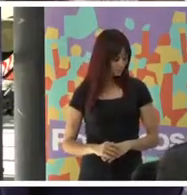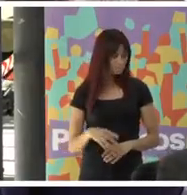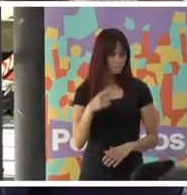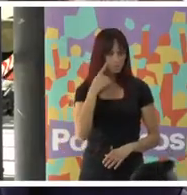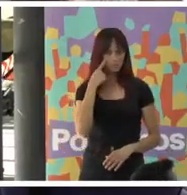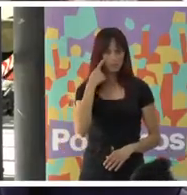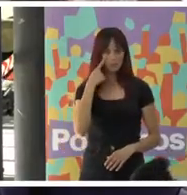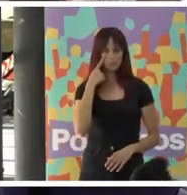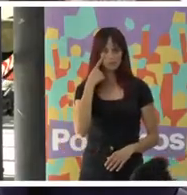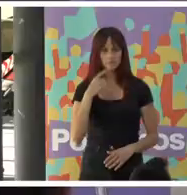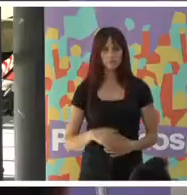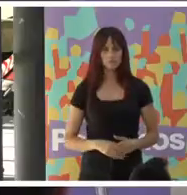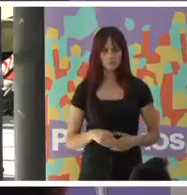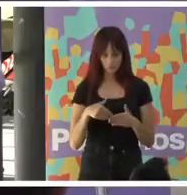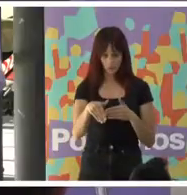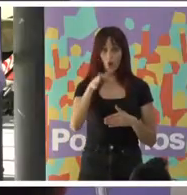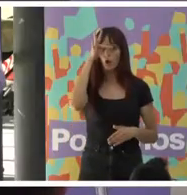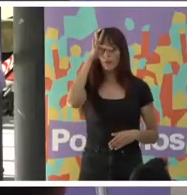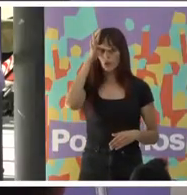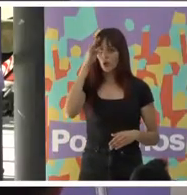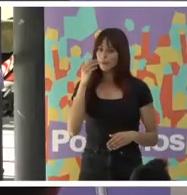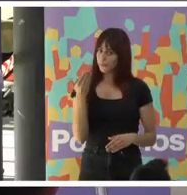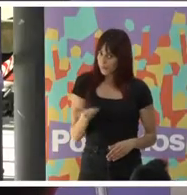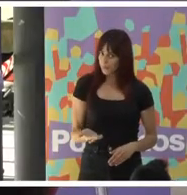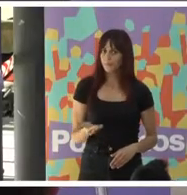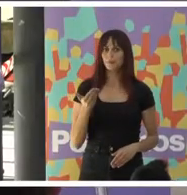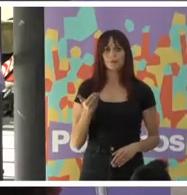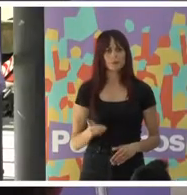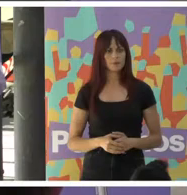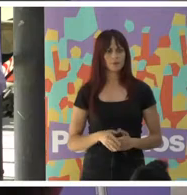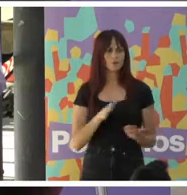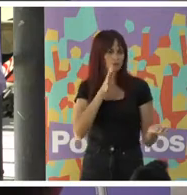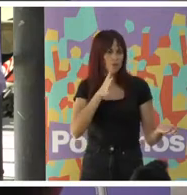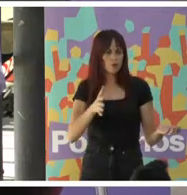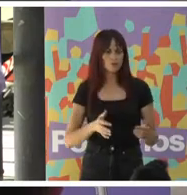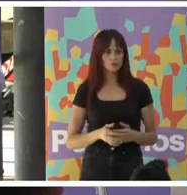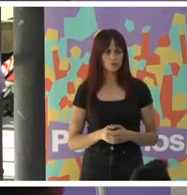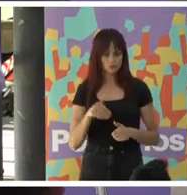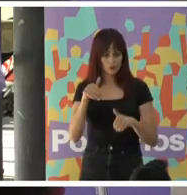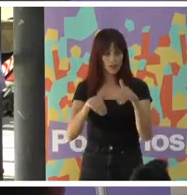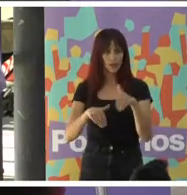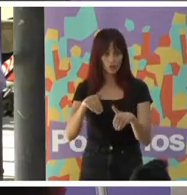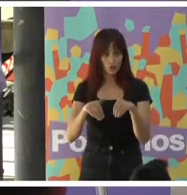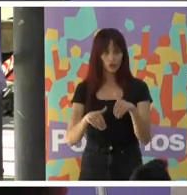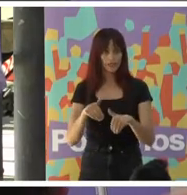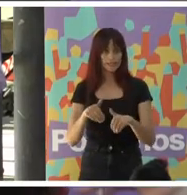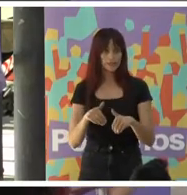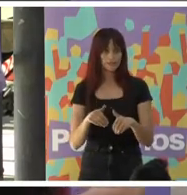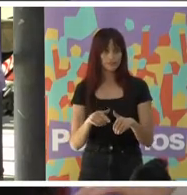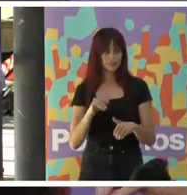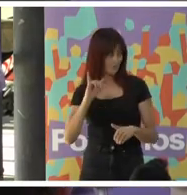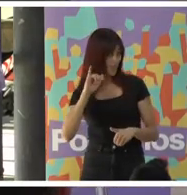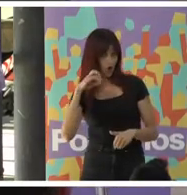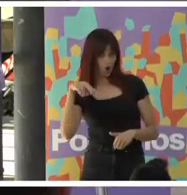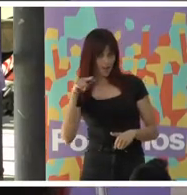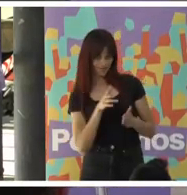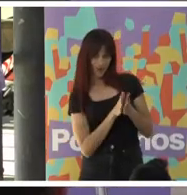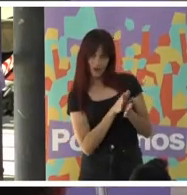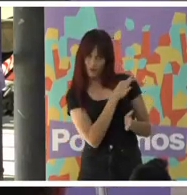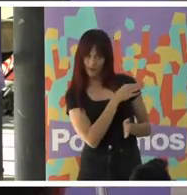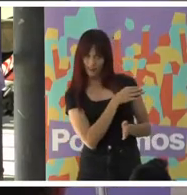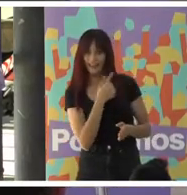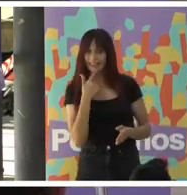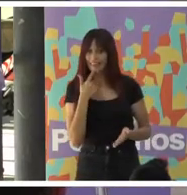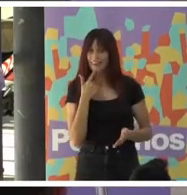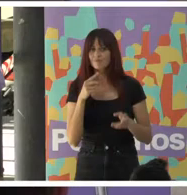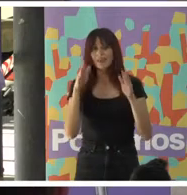Mirad, este domingo nos jugamos mucho, porque estas elecciones, lo dice mucho Yone Belarra, van